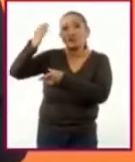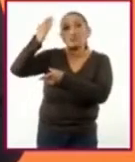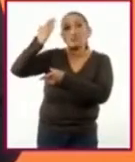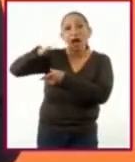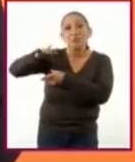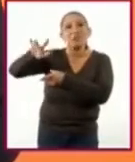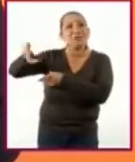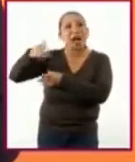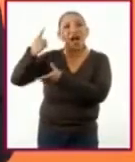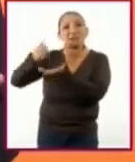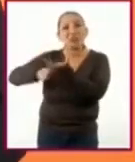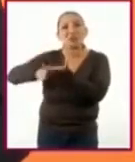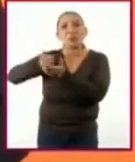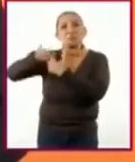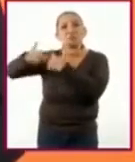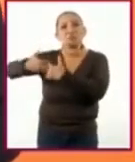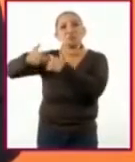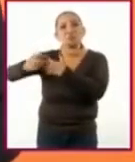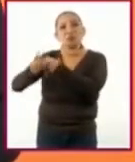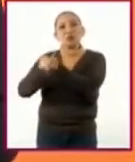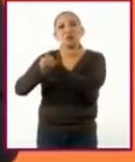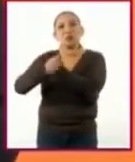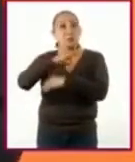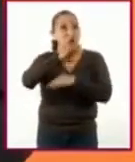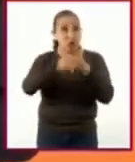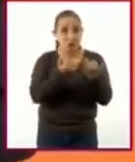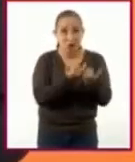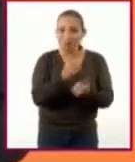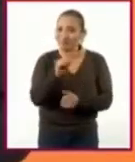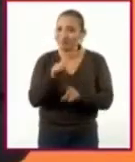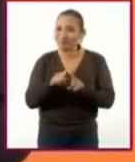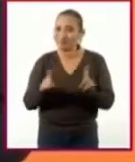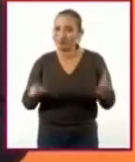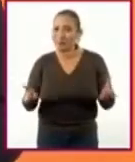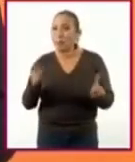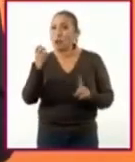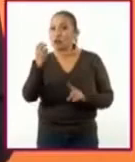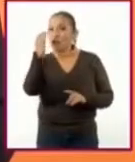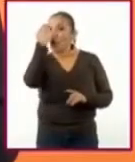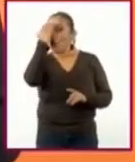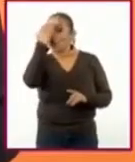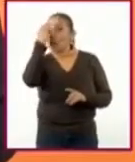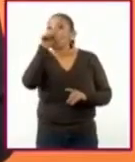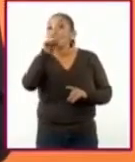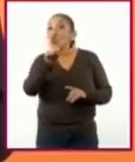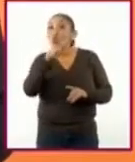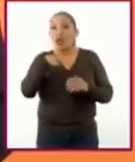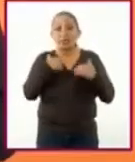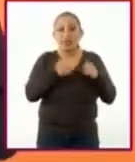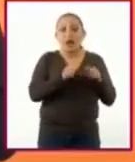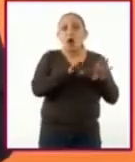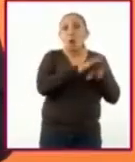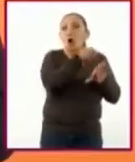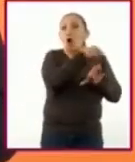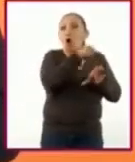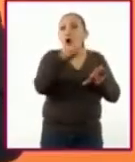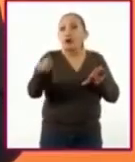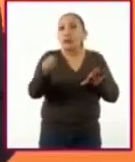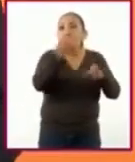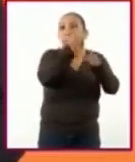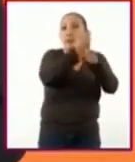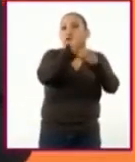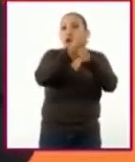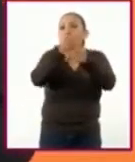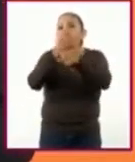la jerarquía de operaciones, no todas lo están. De ahí la importancia de conocer y comprender el orden de ejecución